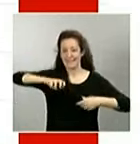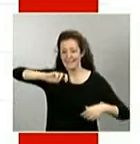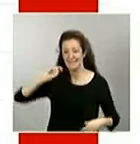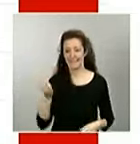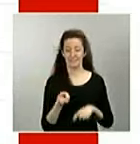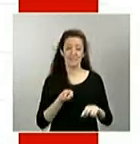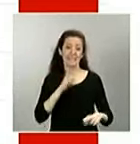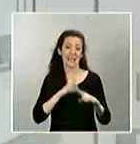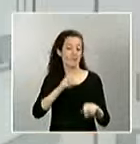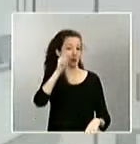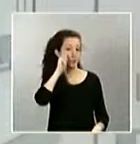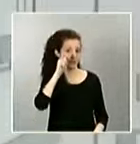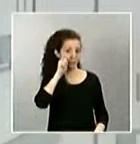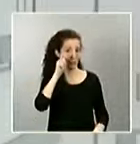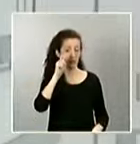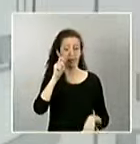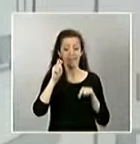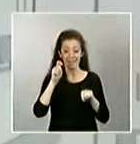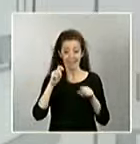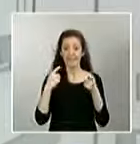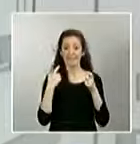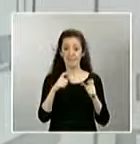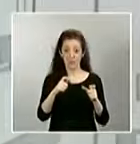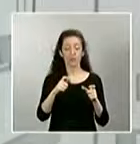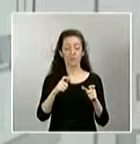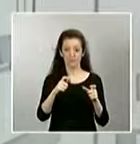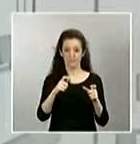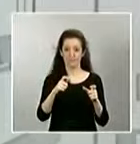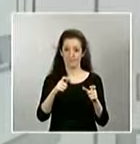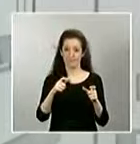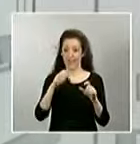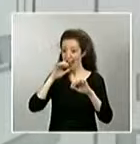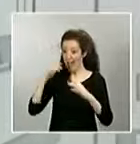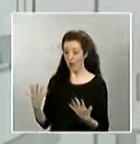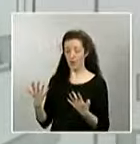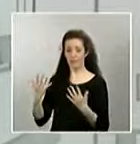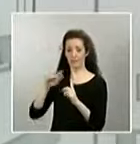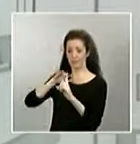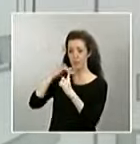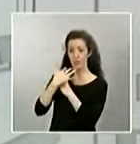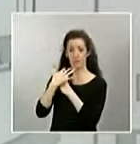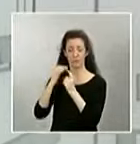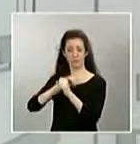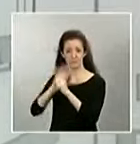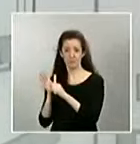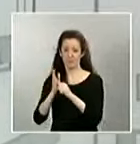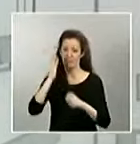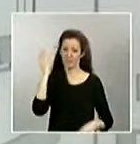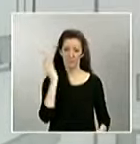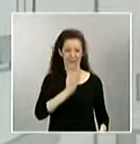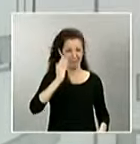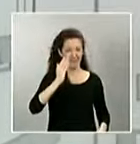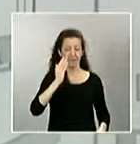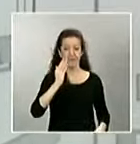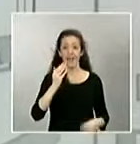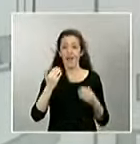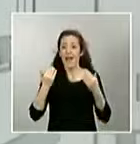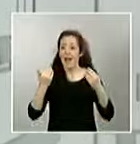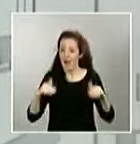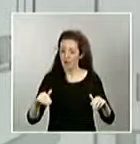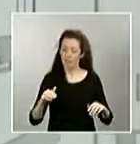ven, es un sector que sale agitado de la crisis del coronavirus, a pesar de que, les insisto, que en